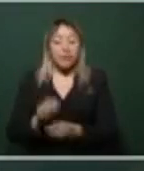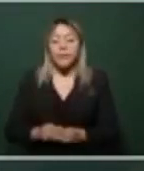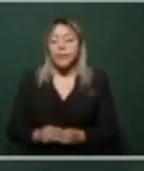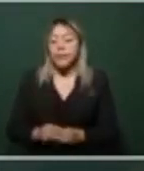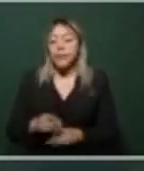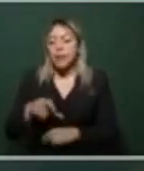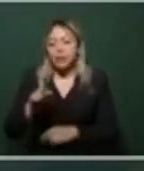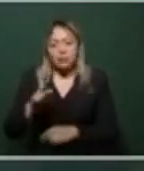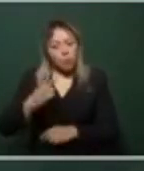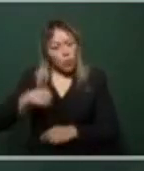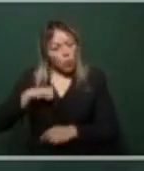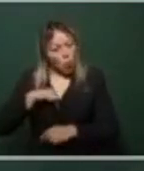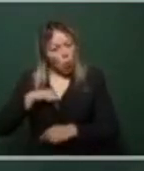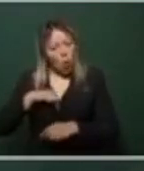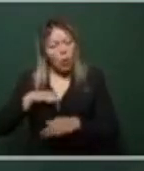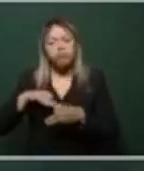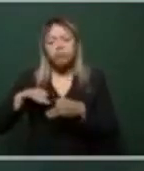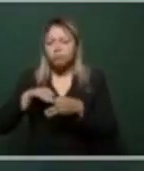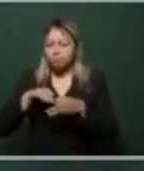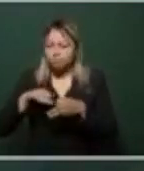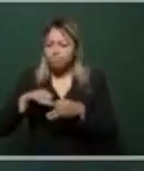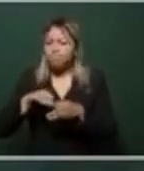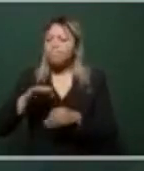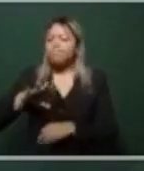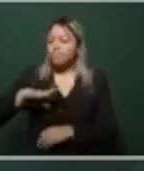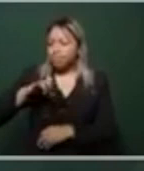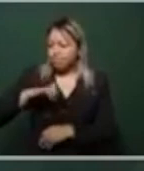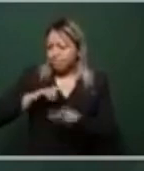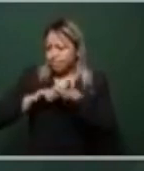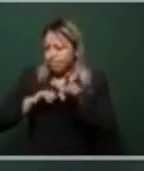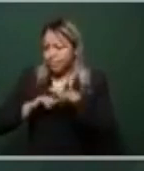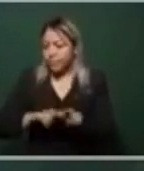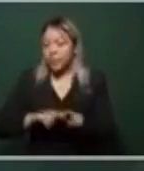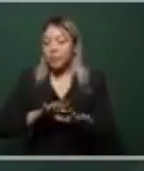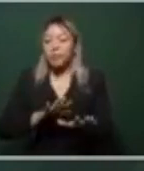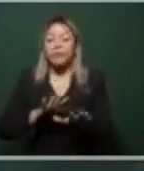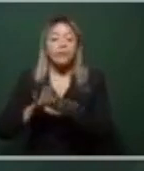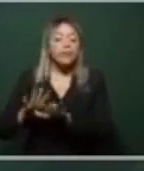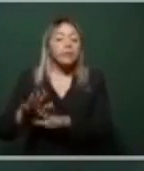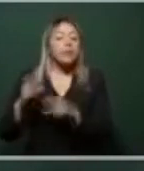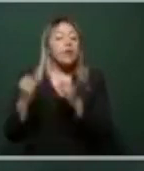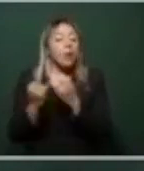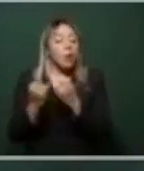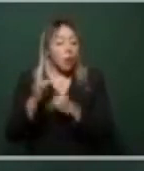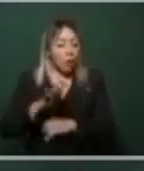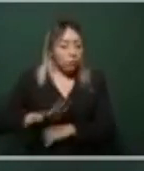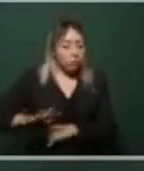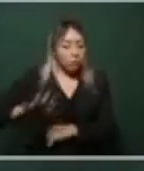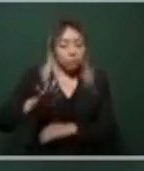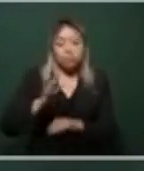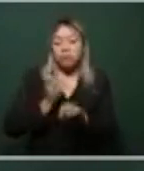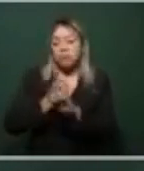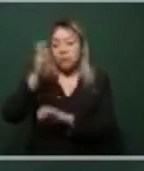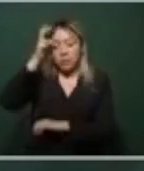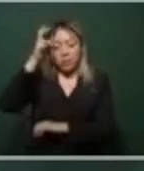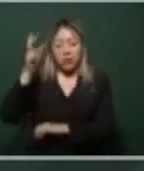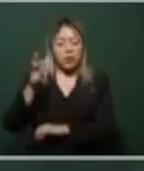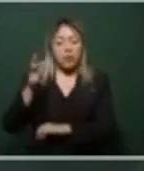Y vamos a seguir con eso. En el caso también de Hidalgo,